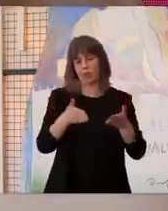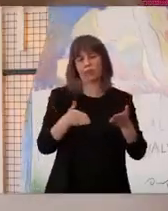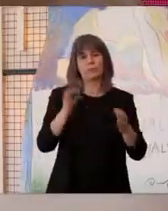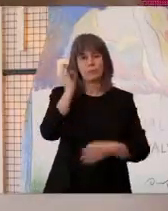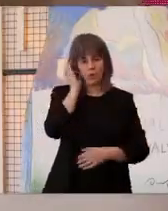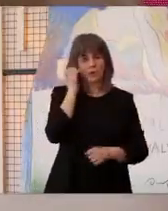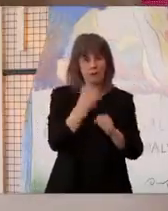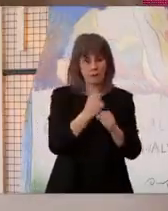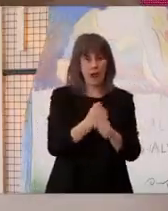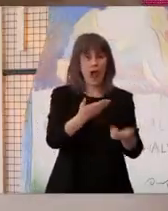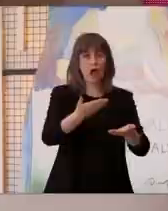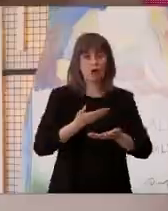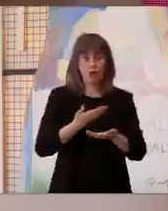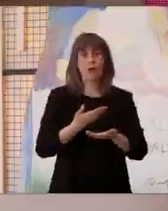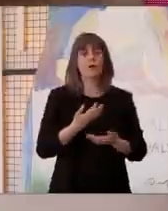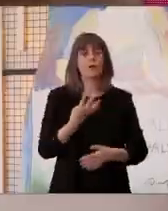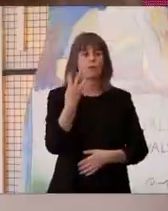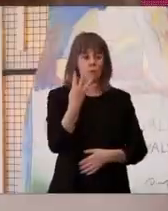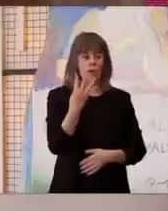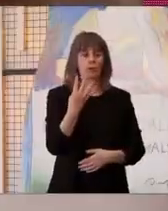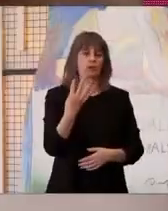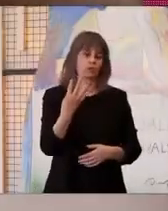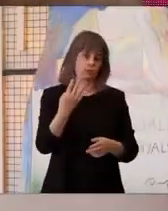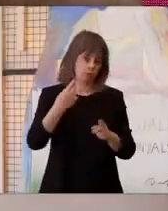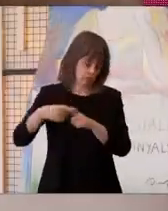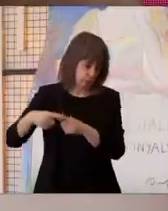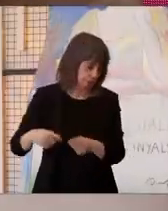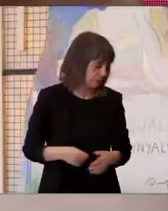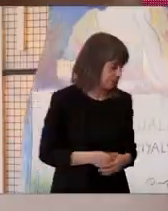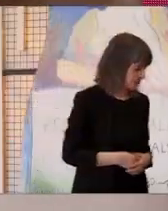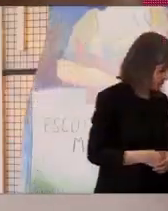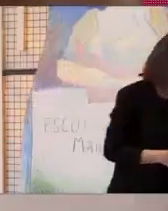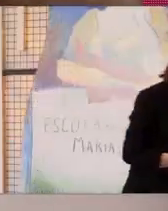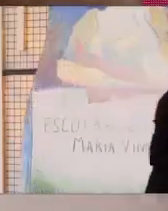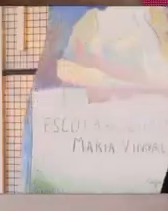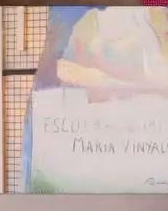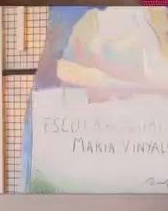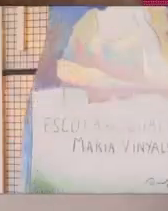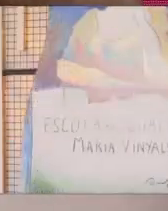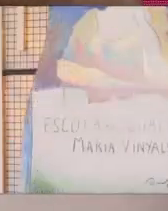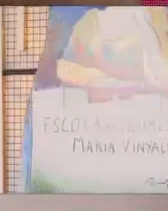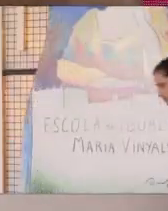ayudan en cuatro podría ser podríamos decir que había